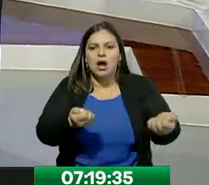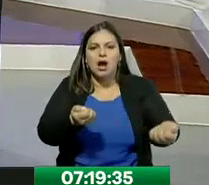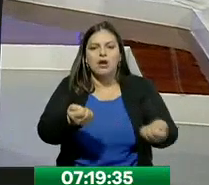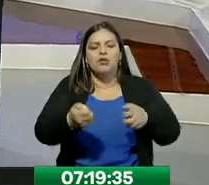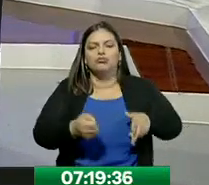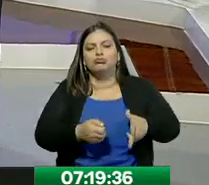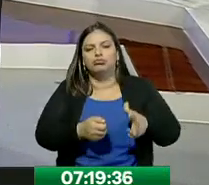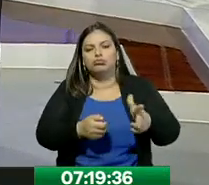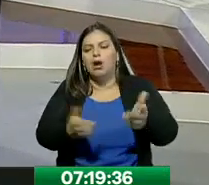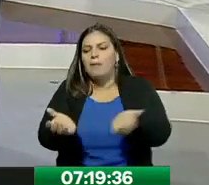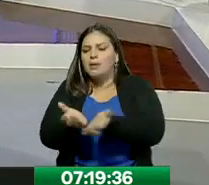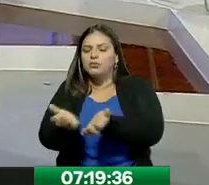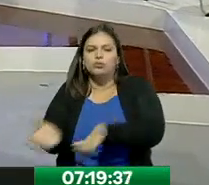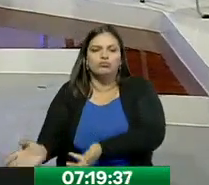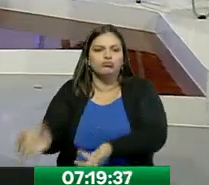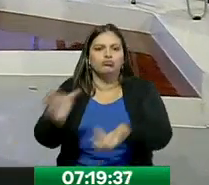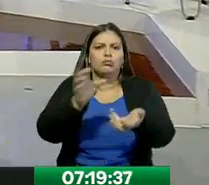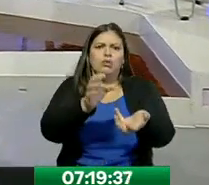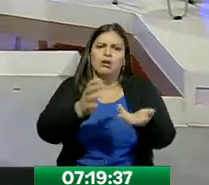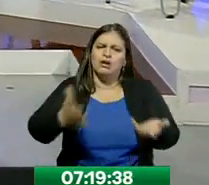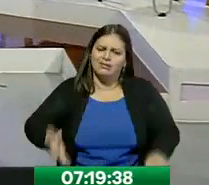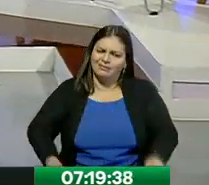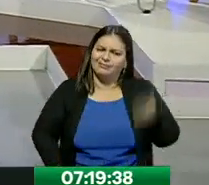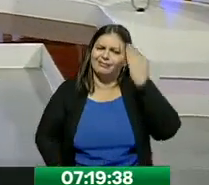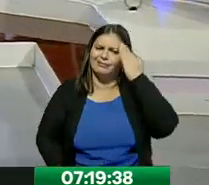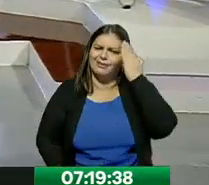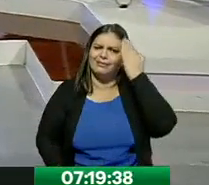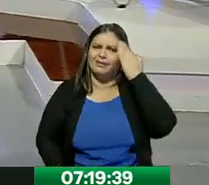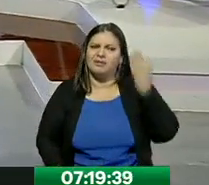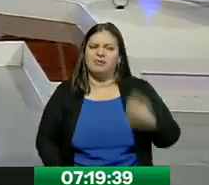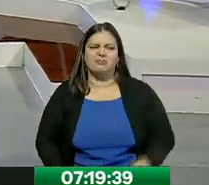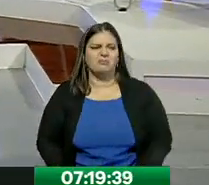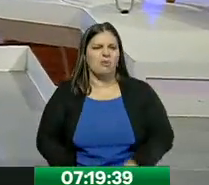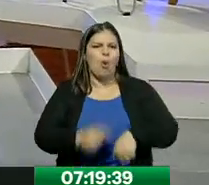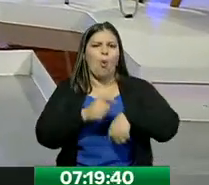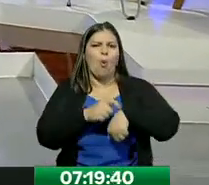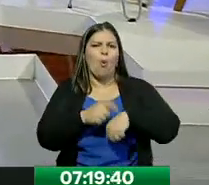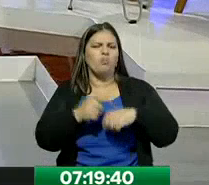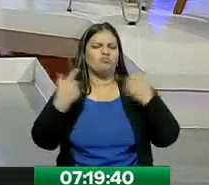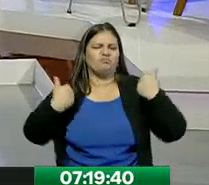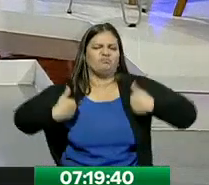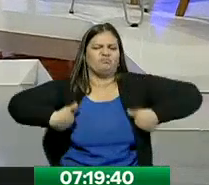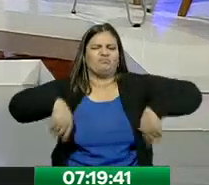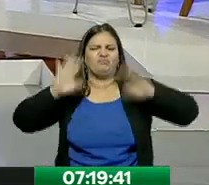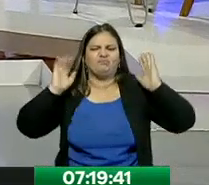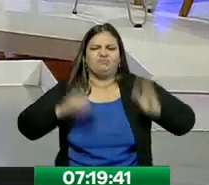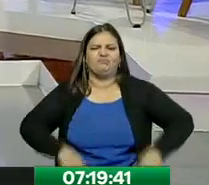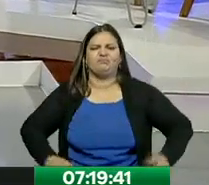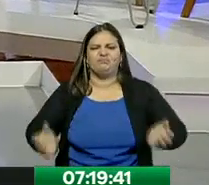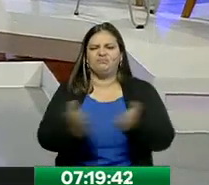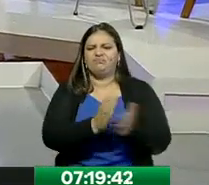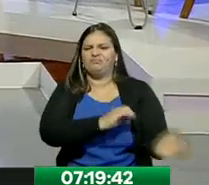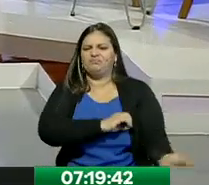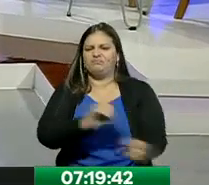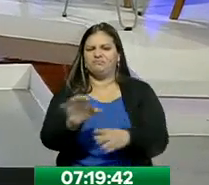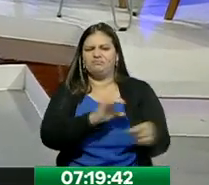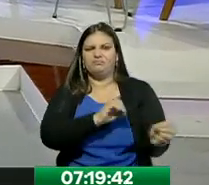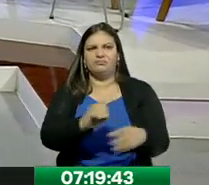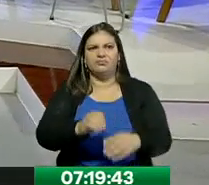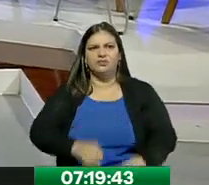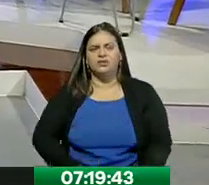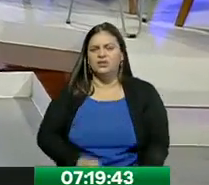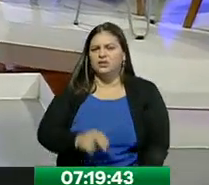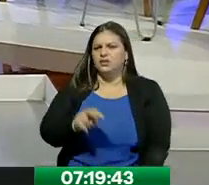por educación, por todo, no debemos hacer esto, amigos. La verdad no sé cómo describirlo porque me causa tanta